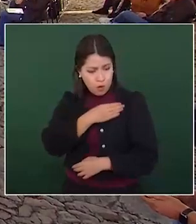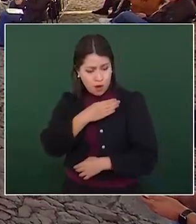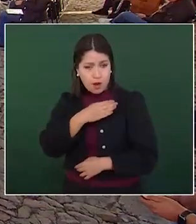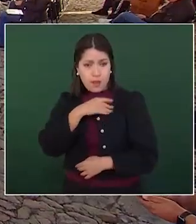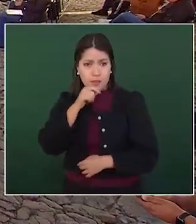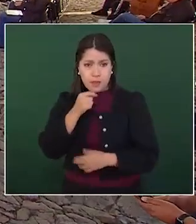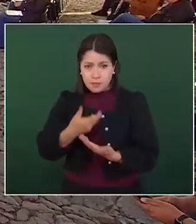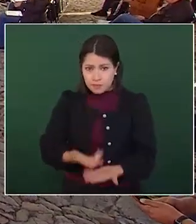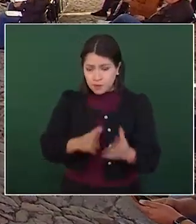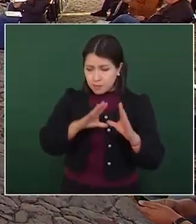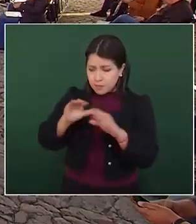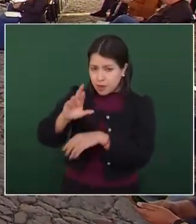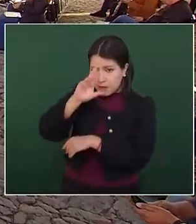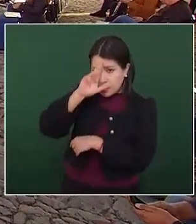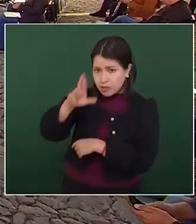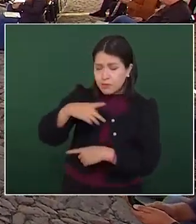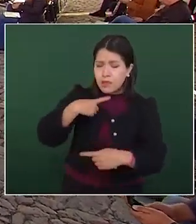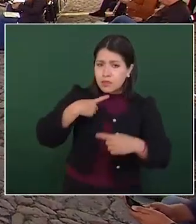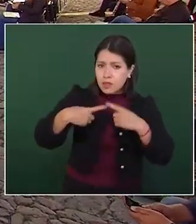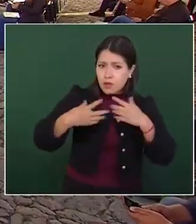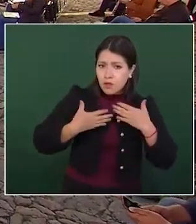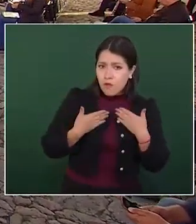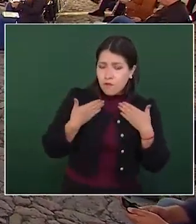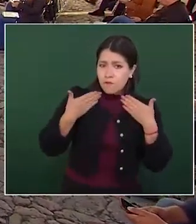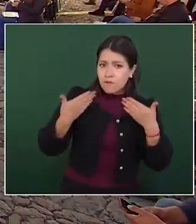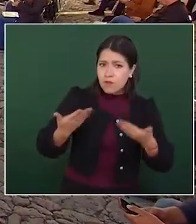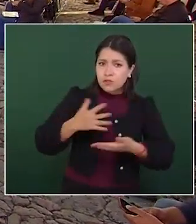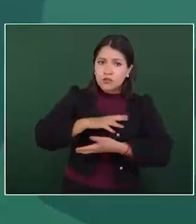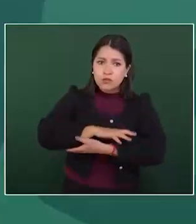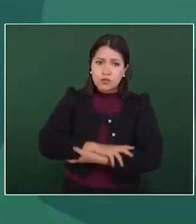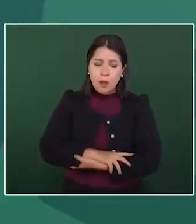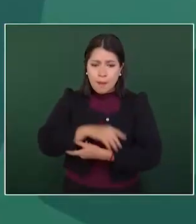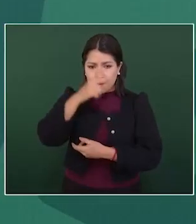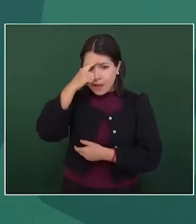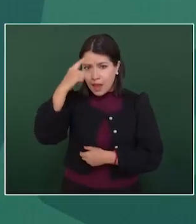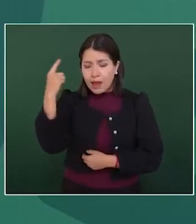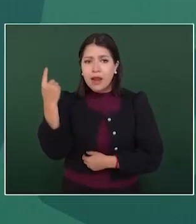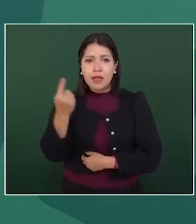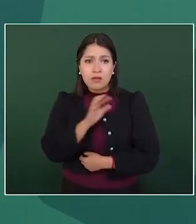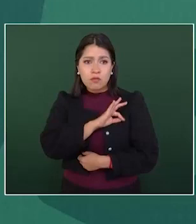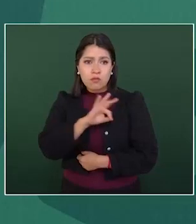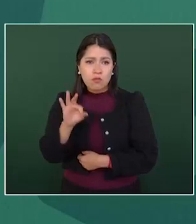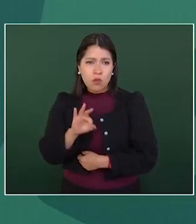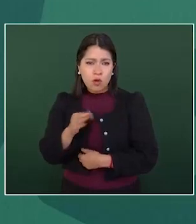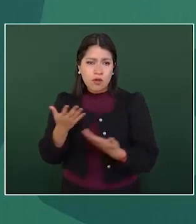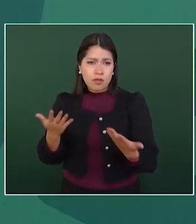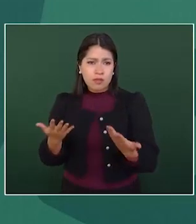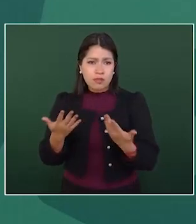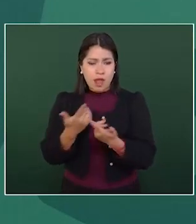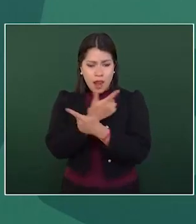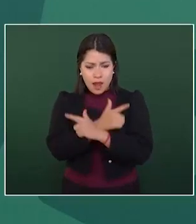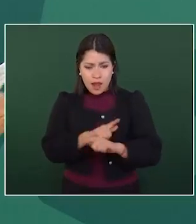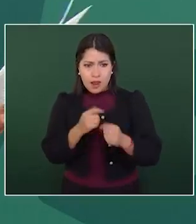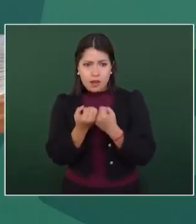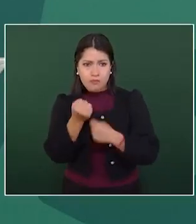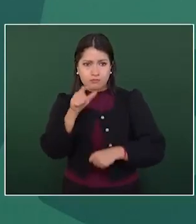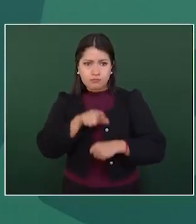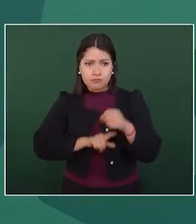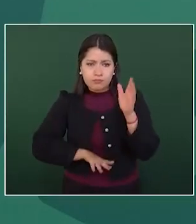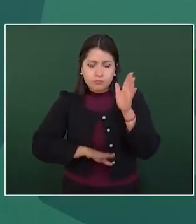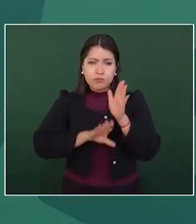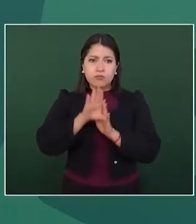el diálogo, la confianza, la solidaridad para desarrollar una sociedad libre y justa,